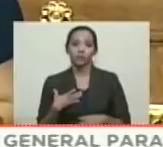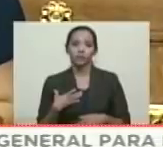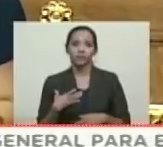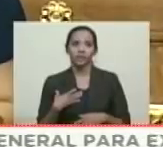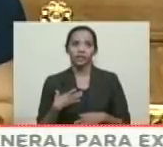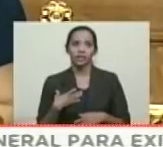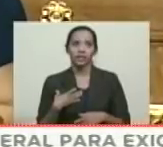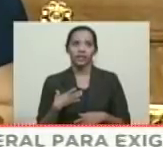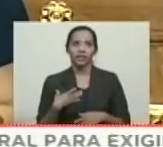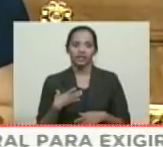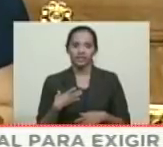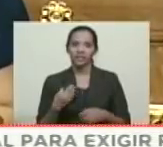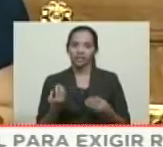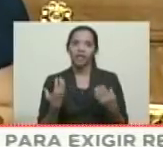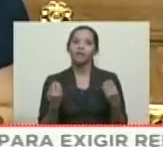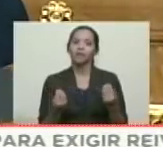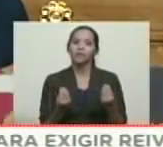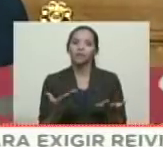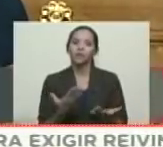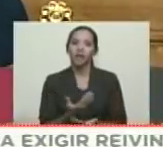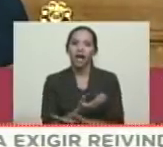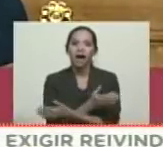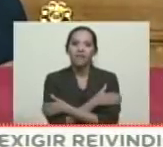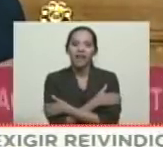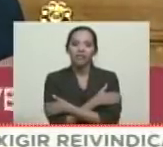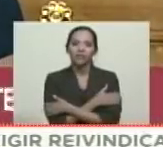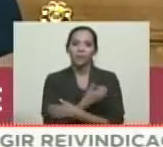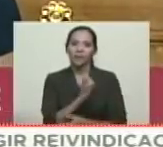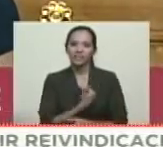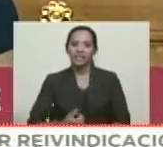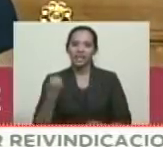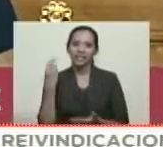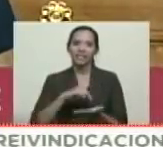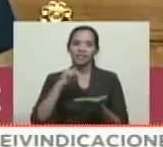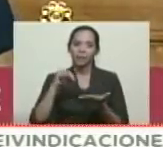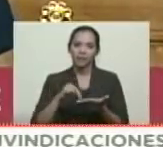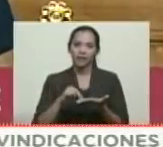ya le di el abrazo al presidente de la Asamblea